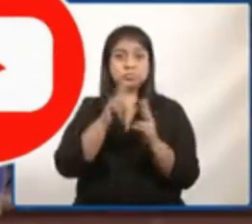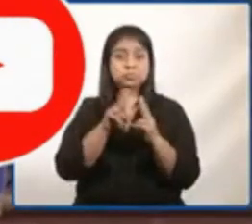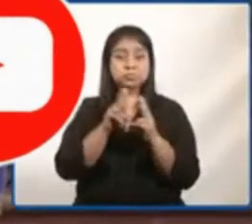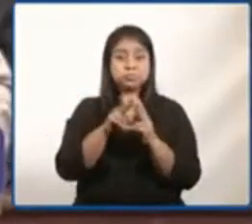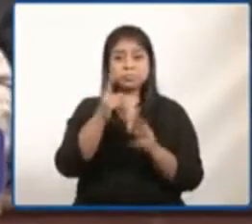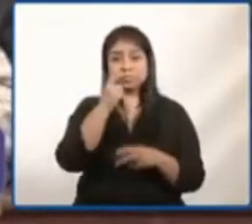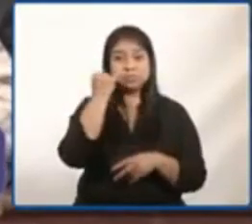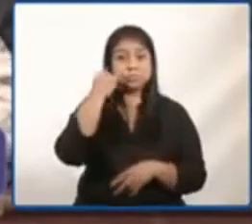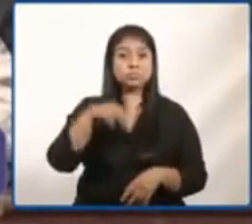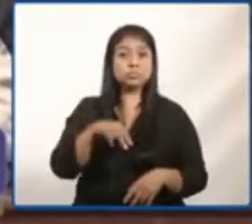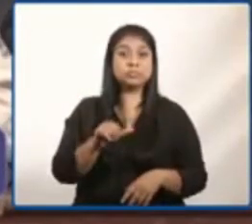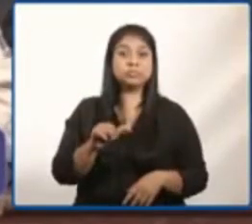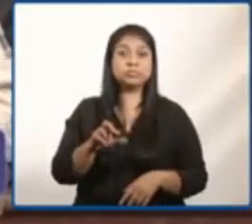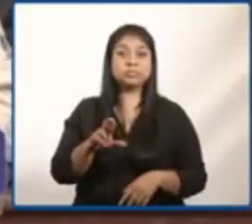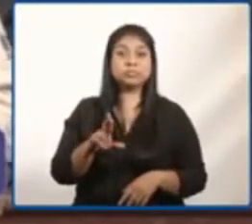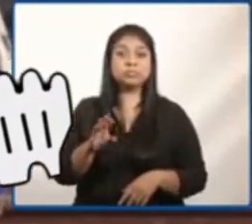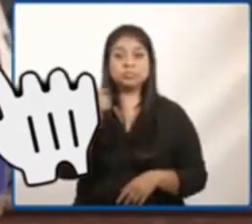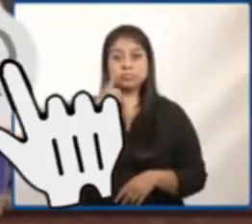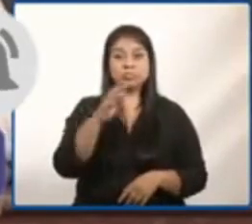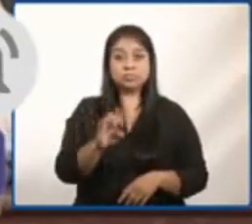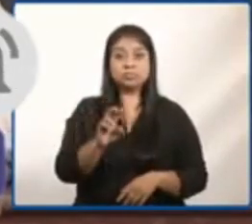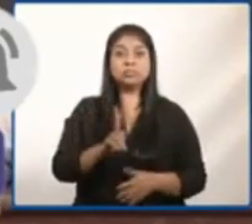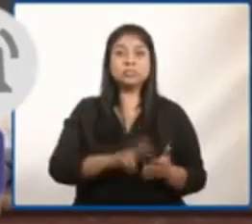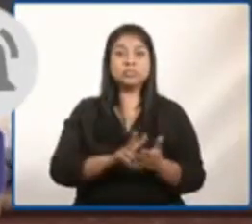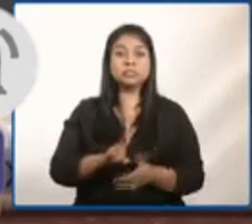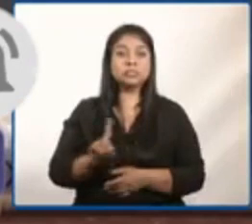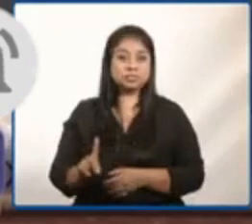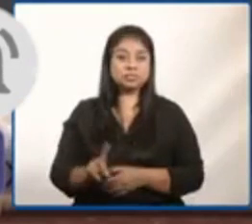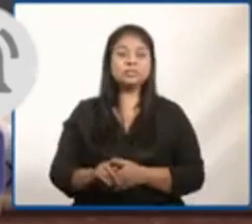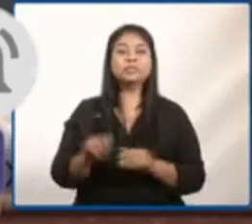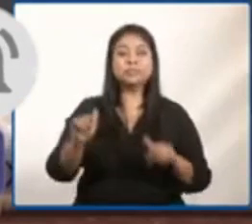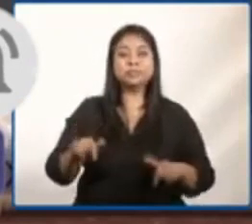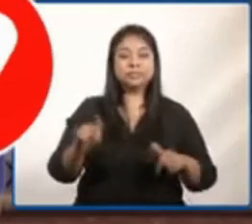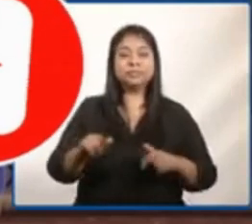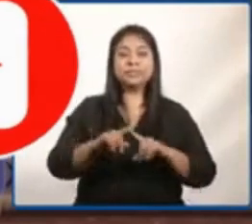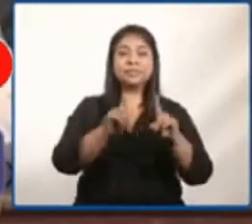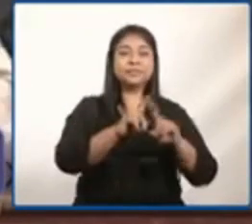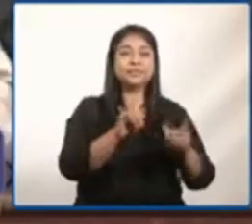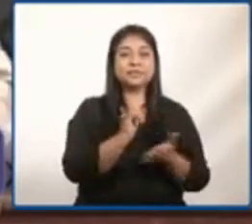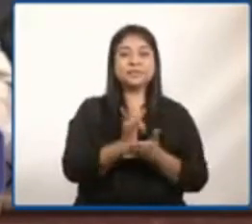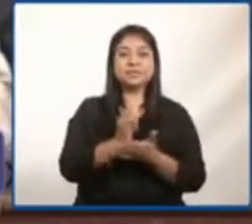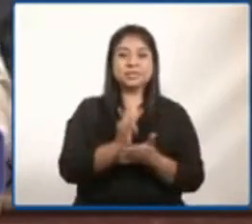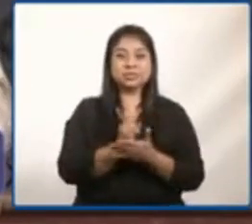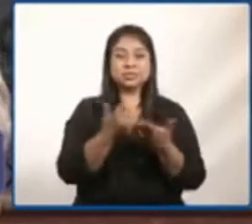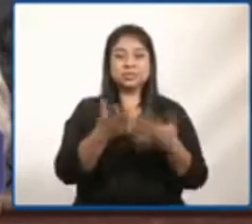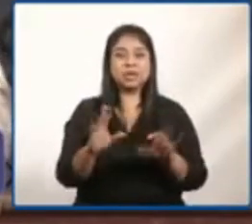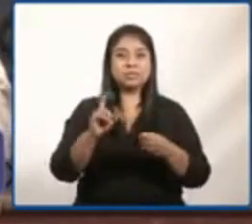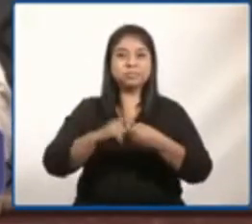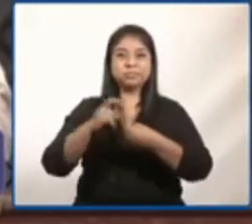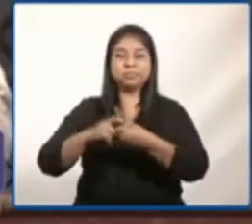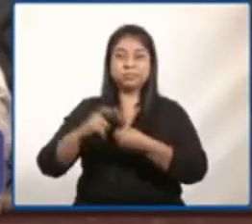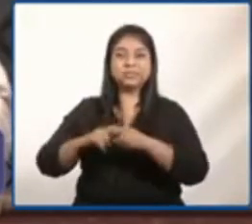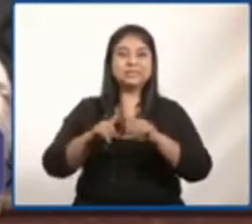el SINAPRECE 2021. En esta ocasión, las diferentes entidades hemos realizado